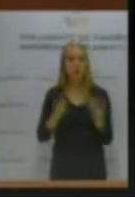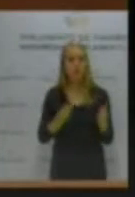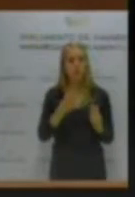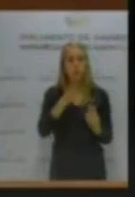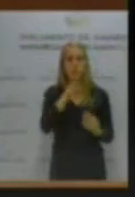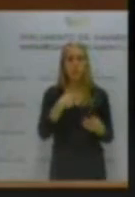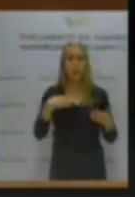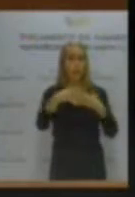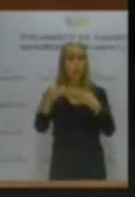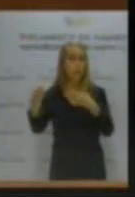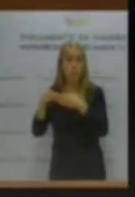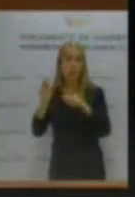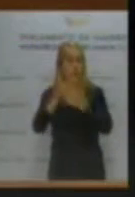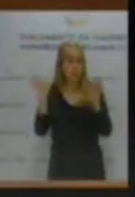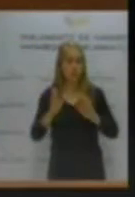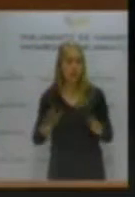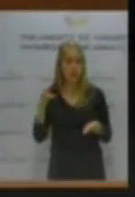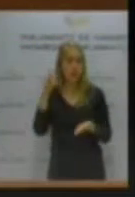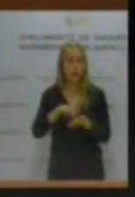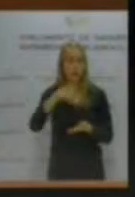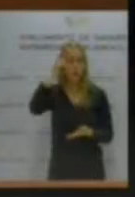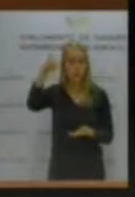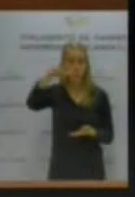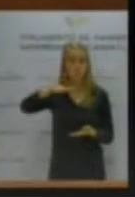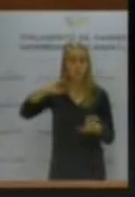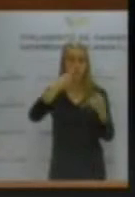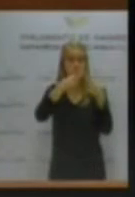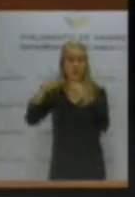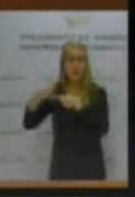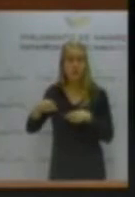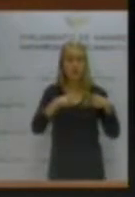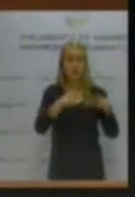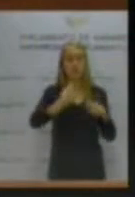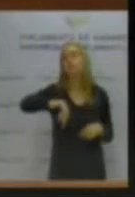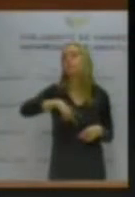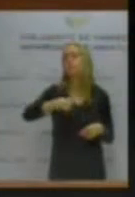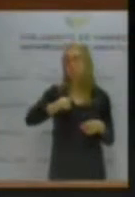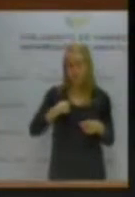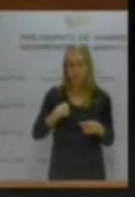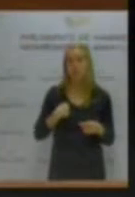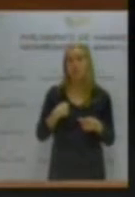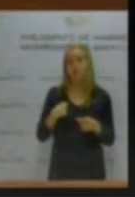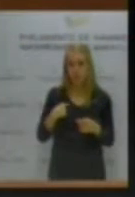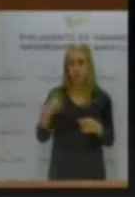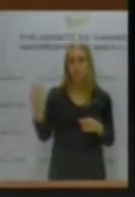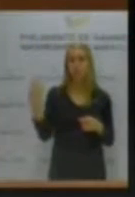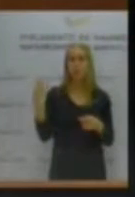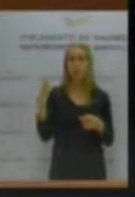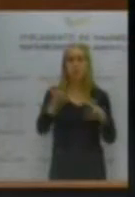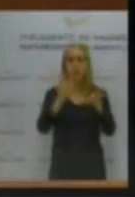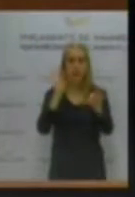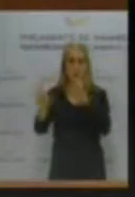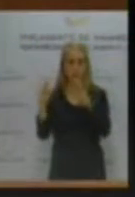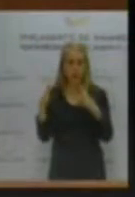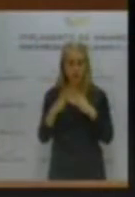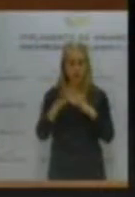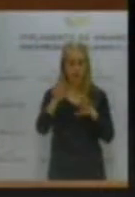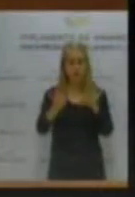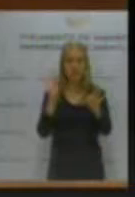los usuarios, a través de las diferentes mancomunidades, las que debemos hacer las recogidas, las que debemos seleccionar en nuestras